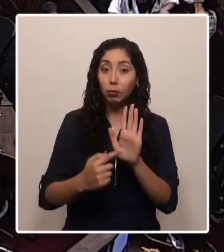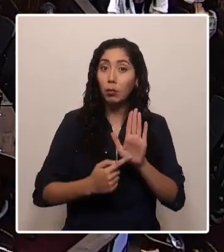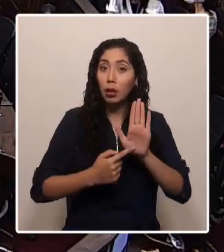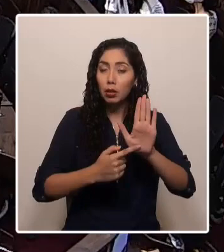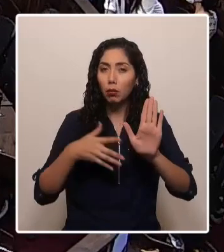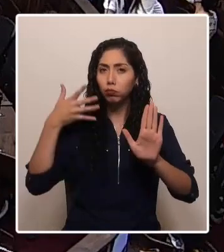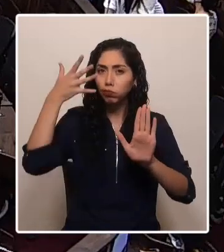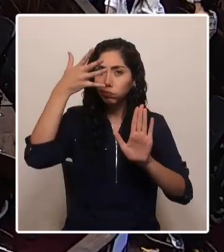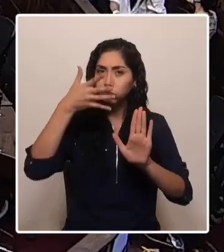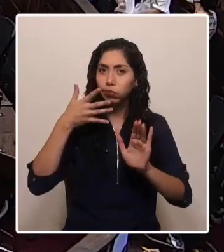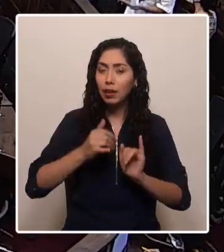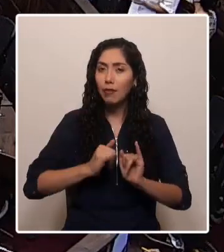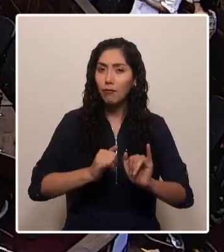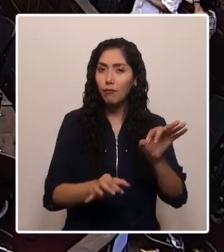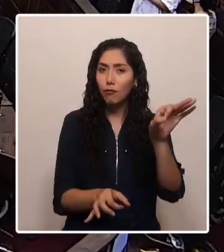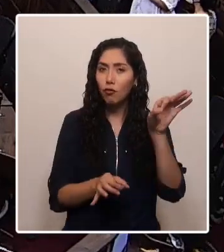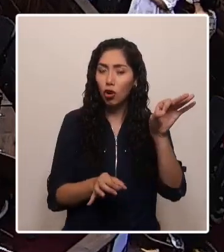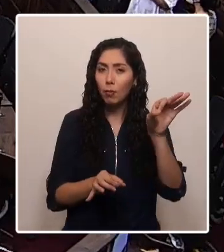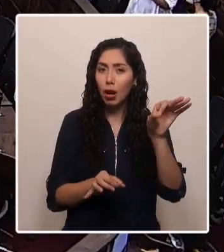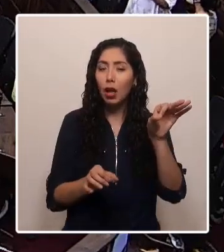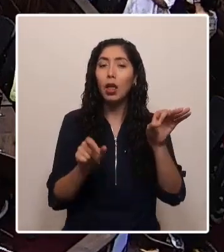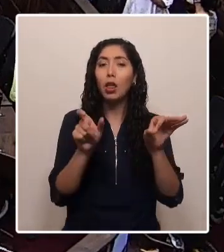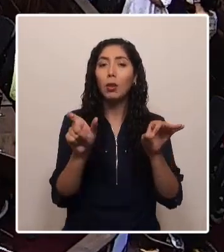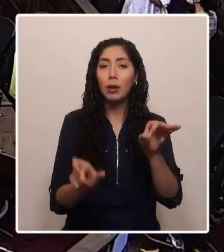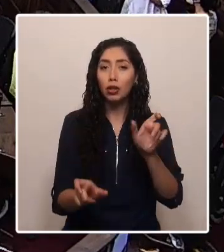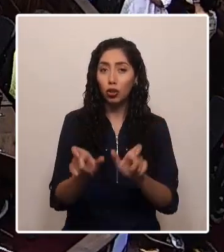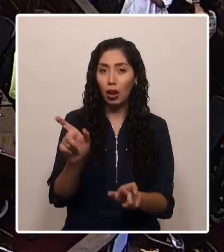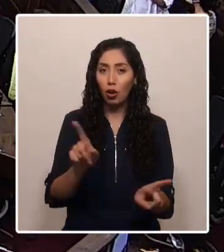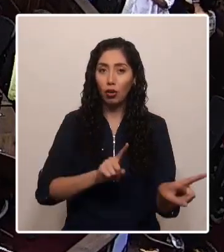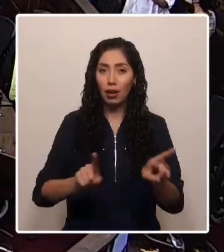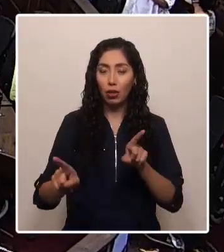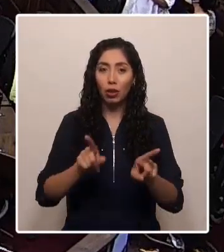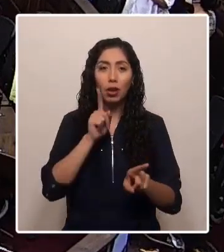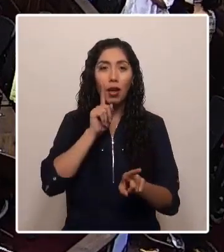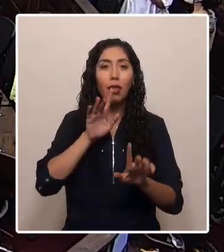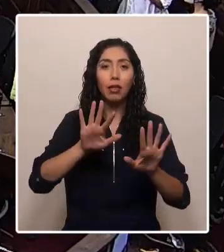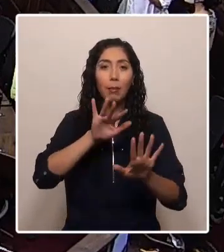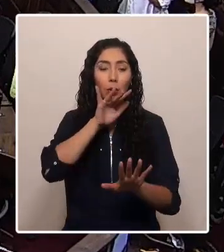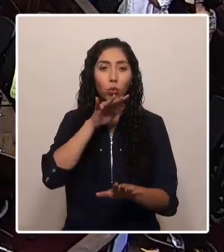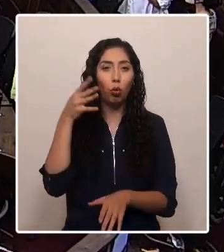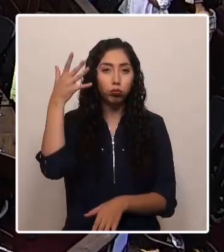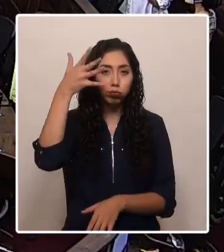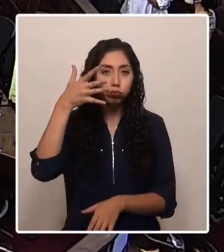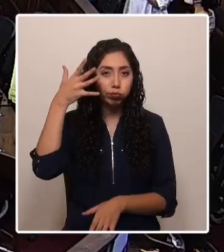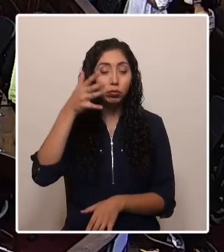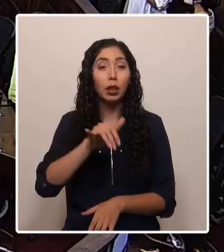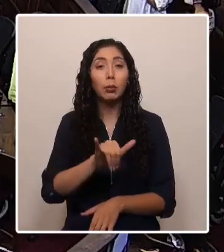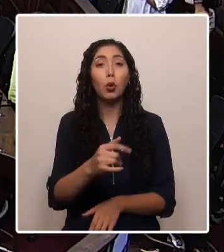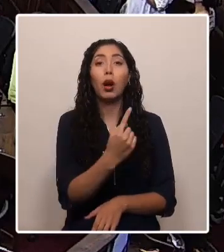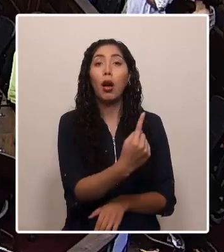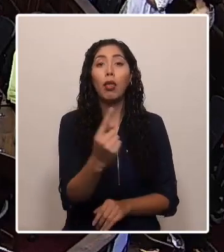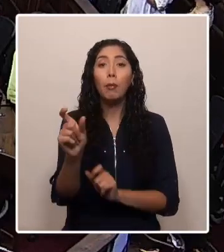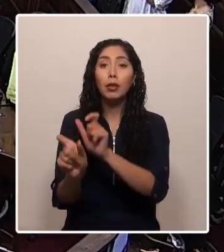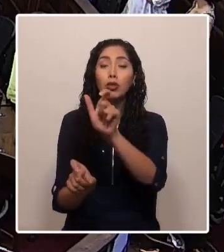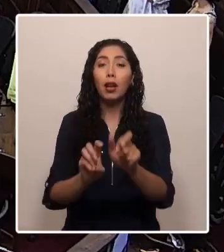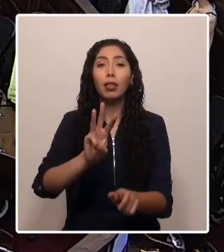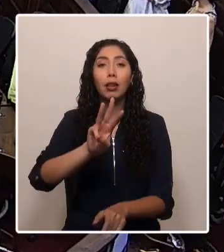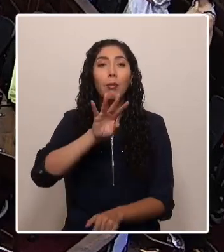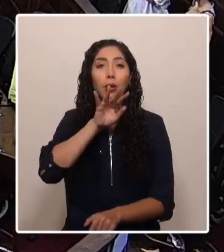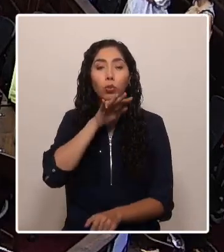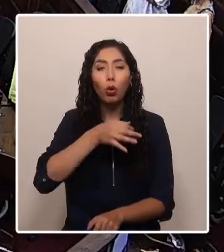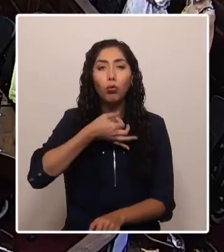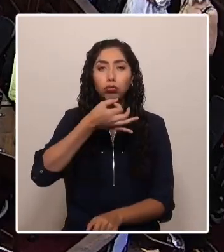coordinación dispondrá de 10 minutos. Y para la discusión general, cada convencional dispondrá de hasta 3 minutos y podrá intervenir una sola